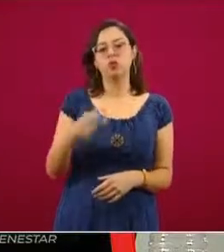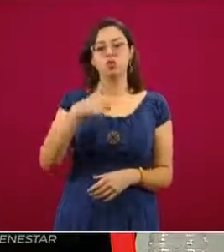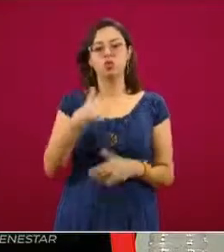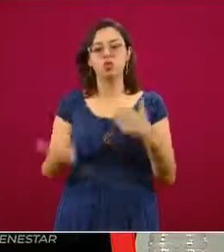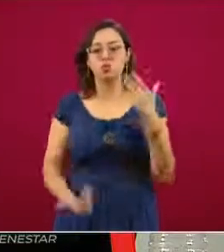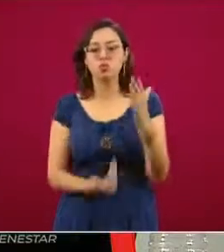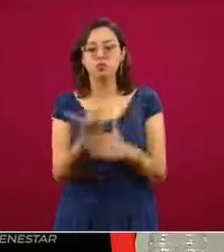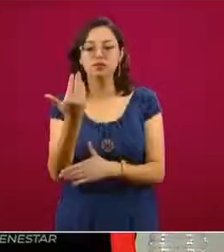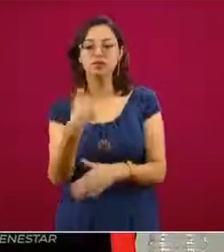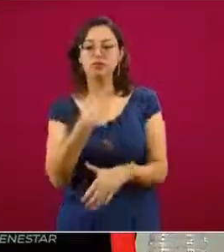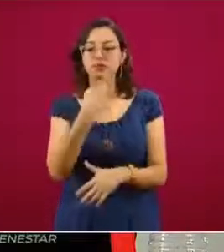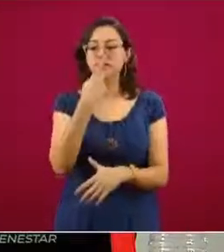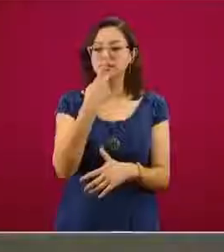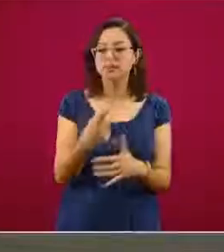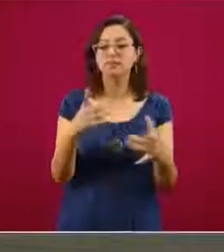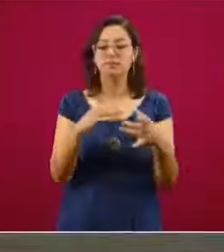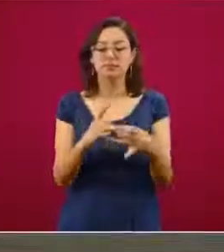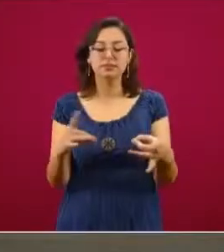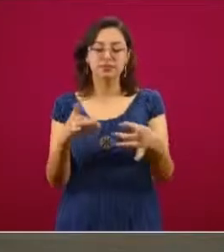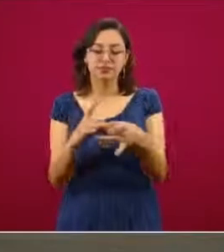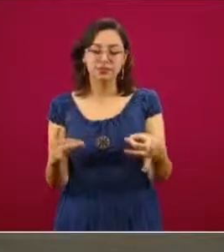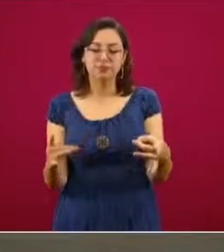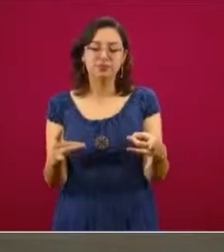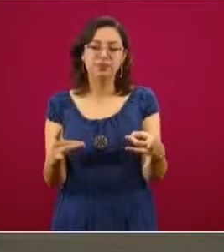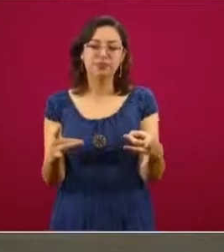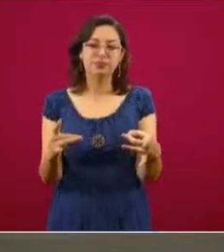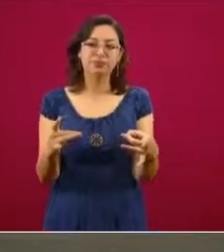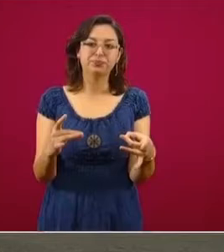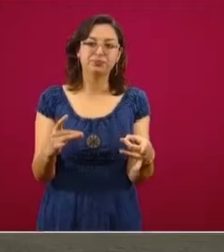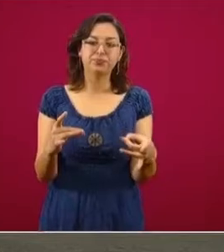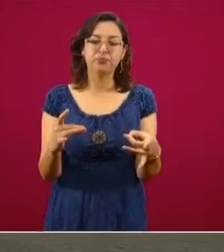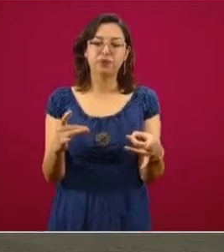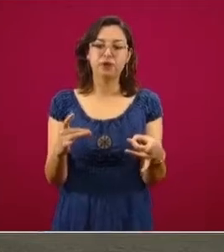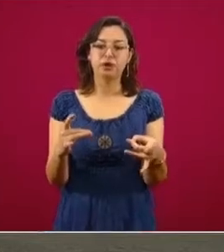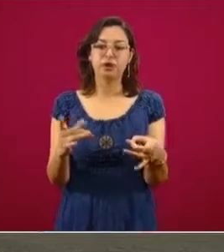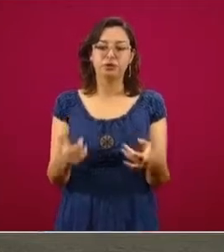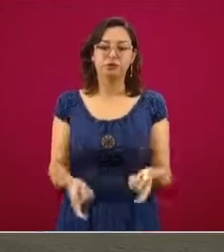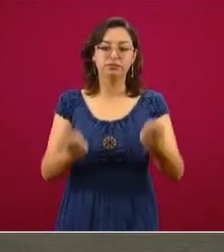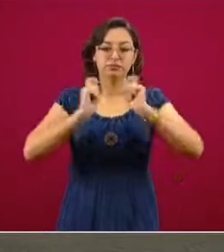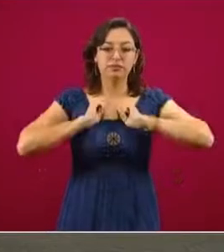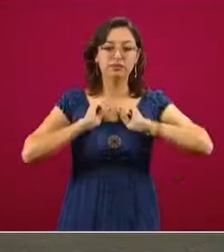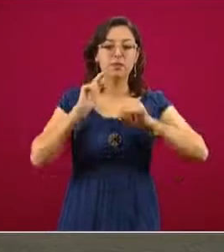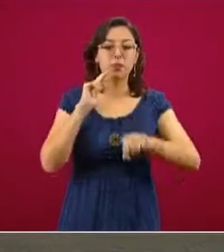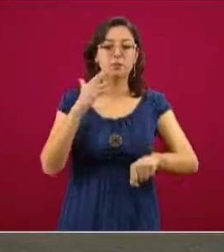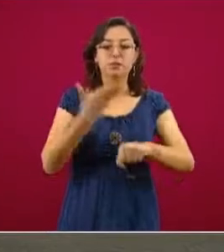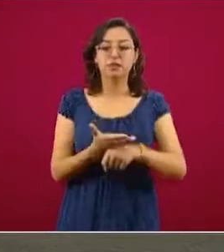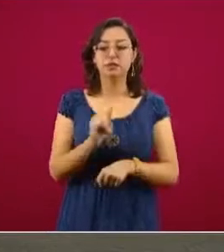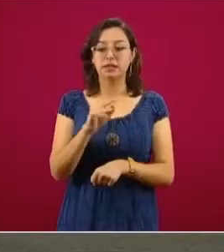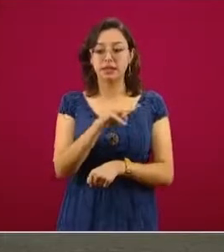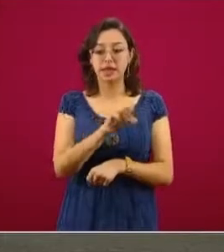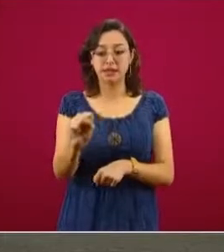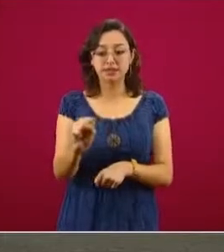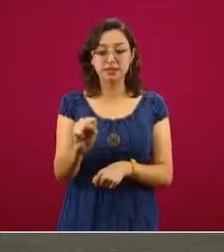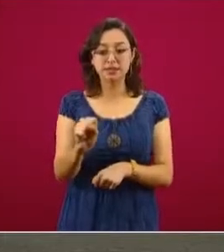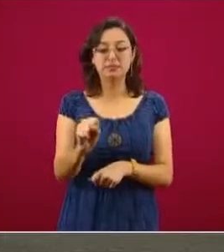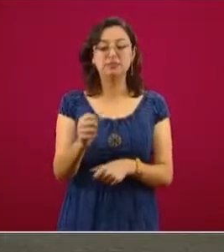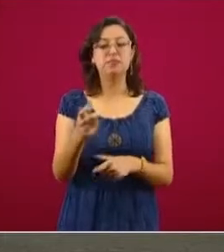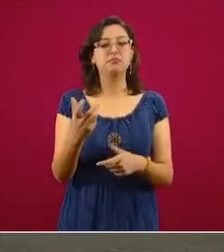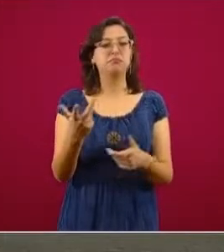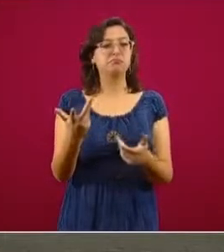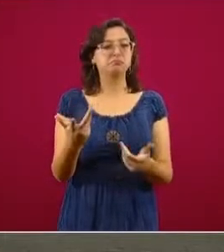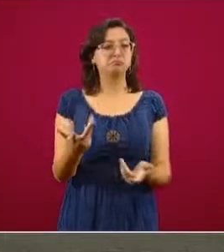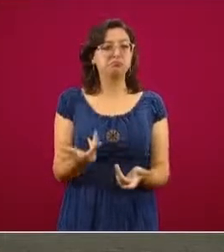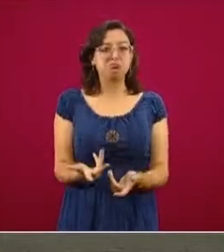creo que es bien importante señalarlo como en mi encargo como director del Seguro Social. No es un